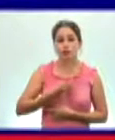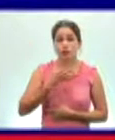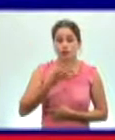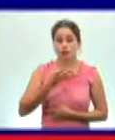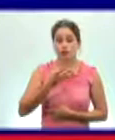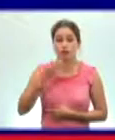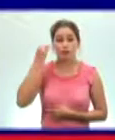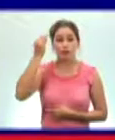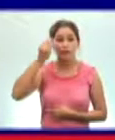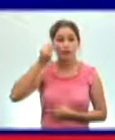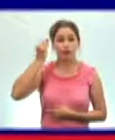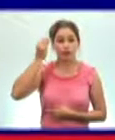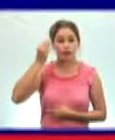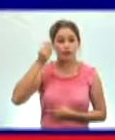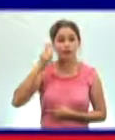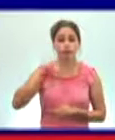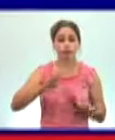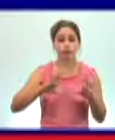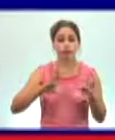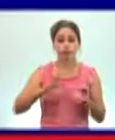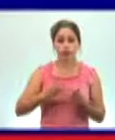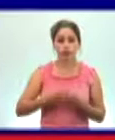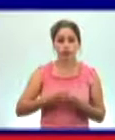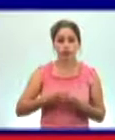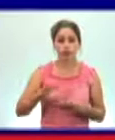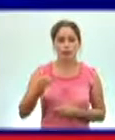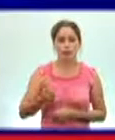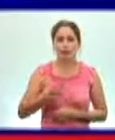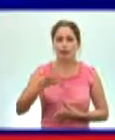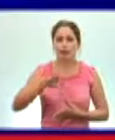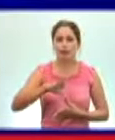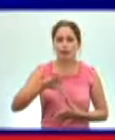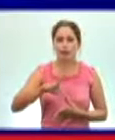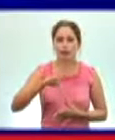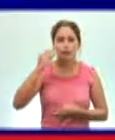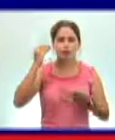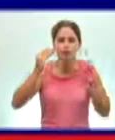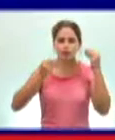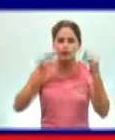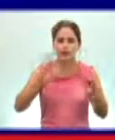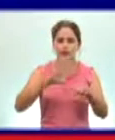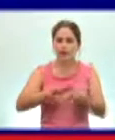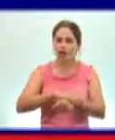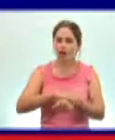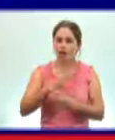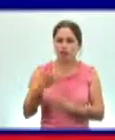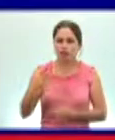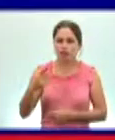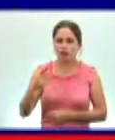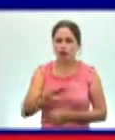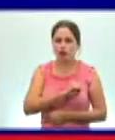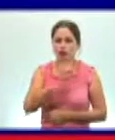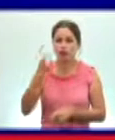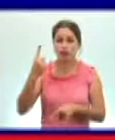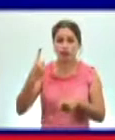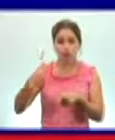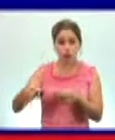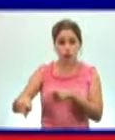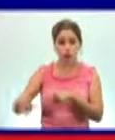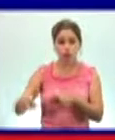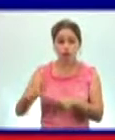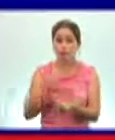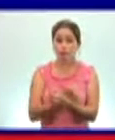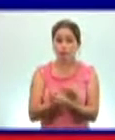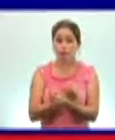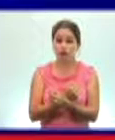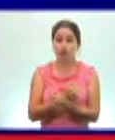una nación esclava, la libertad de todas las demás corre peligro. Los pueblos de América son más libres y prósperos a medida que